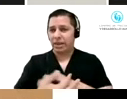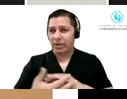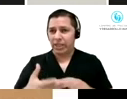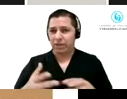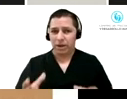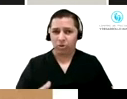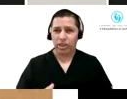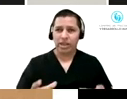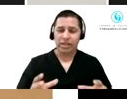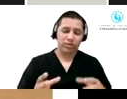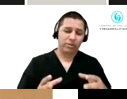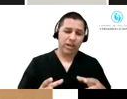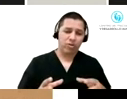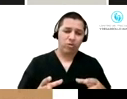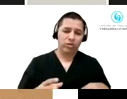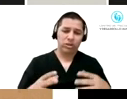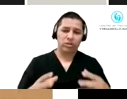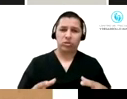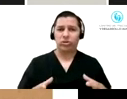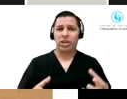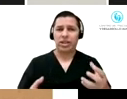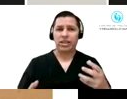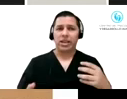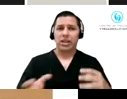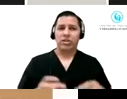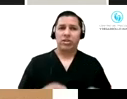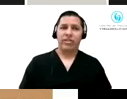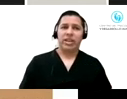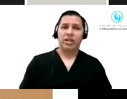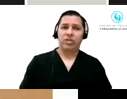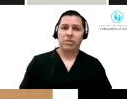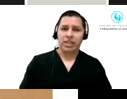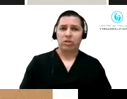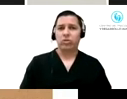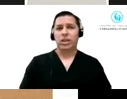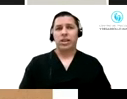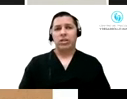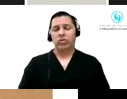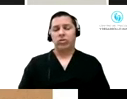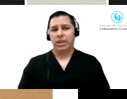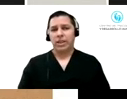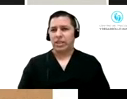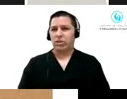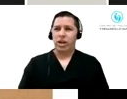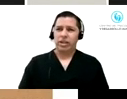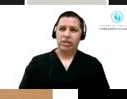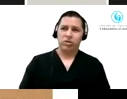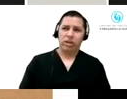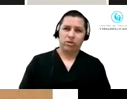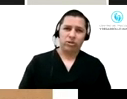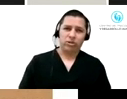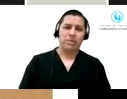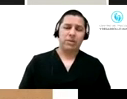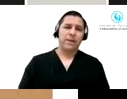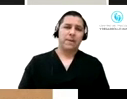cremita y la cremita es para mujeres. Entonces vean cómo estos discursos sociales nos afectan en los temas de salud, no solamente sexual, sino